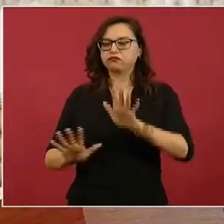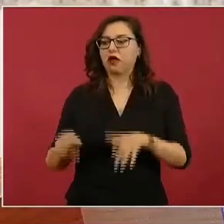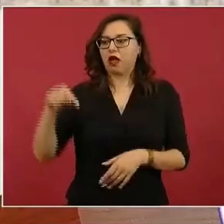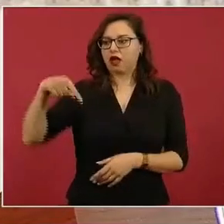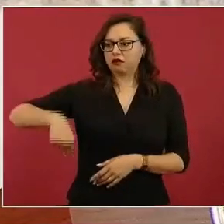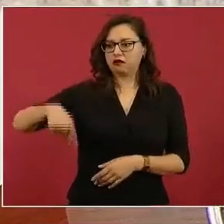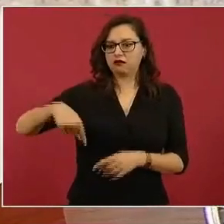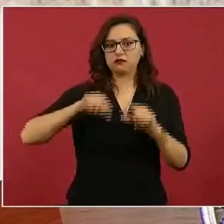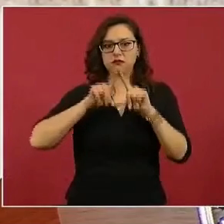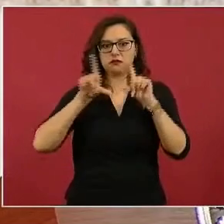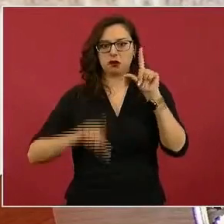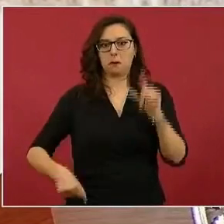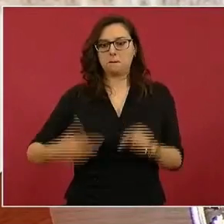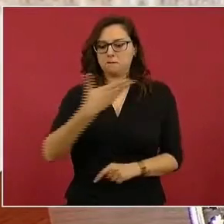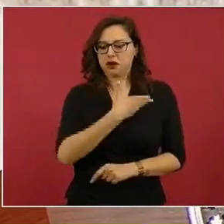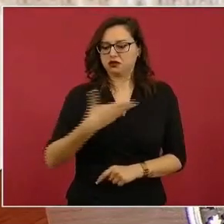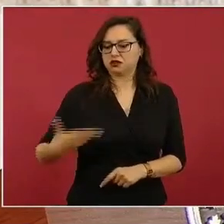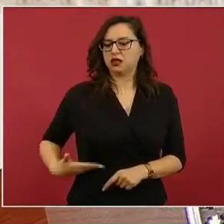México